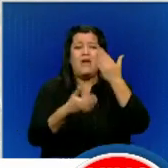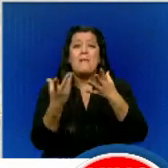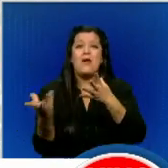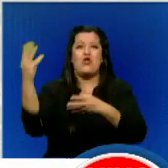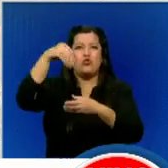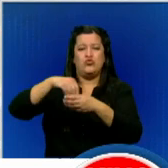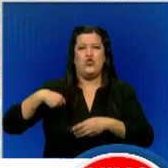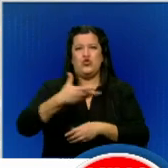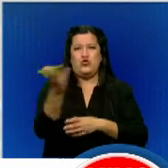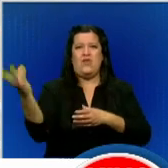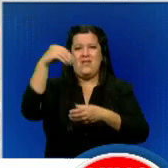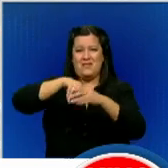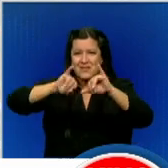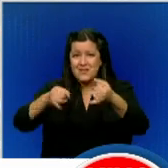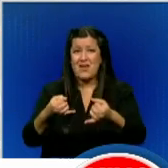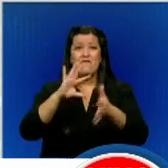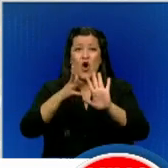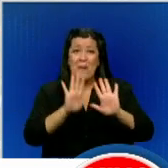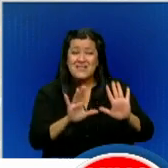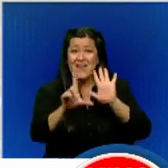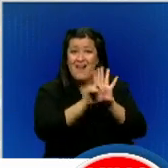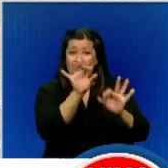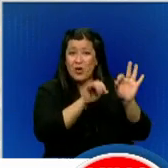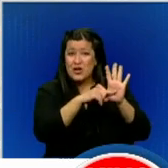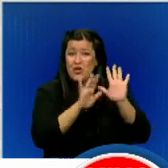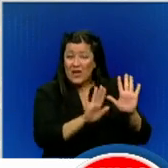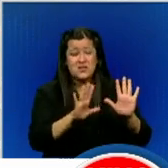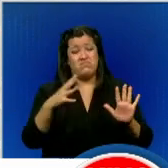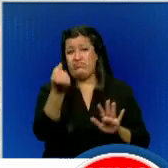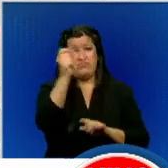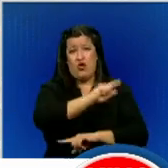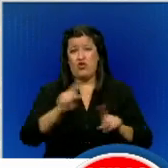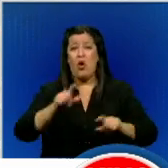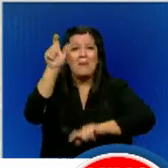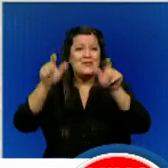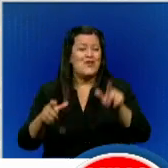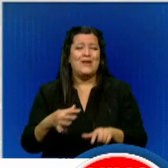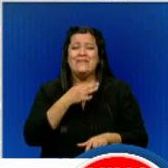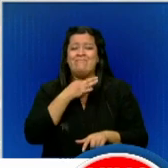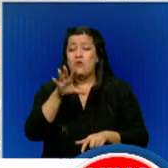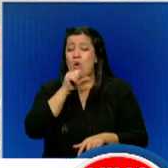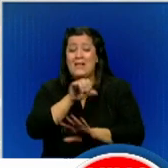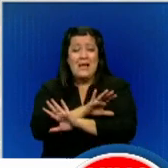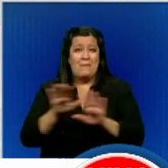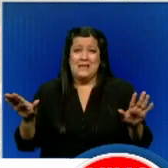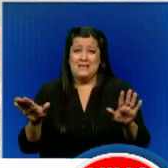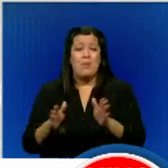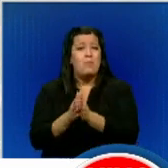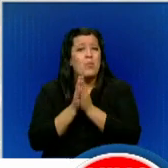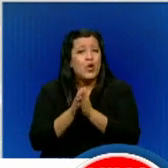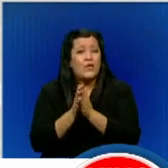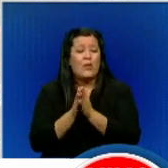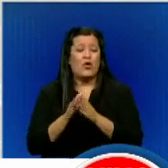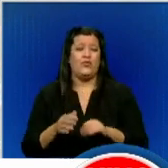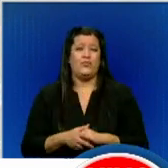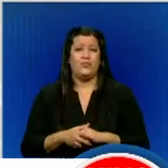social y con este tipo de medidas no lo van a lograr la gente no da más por favor por lo tanto